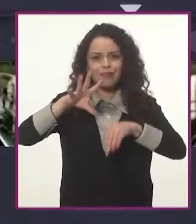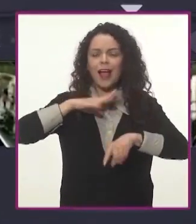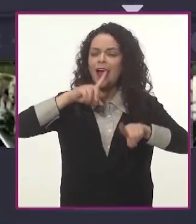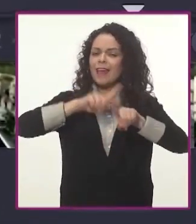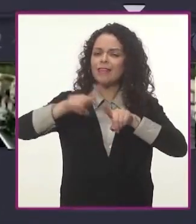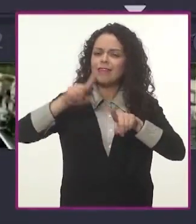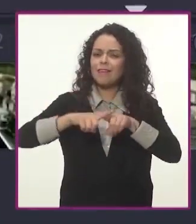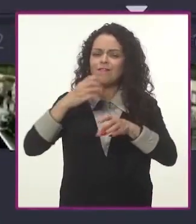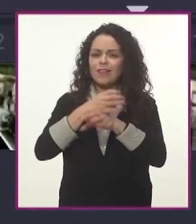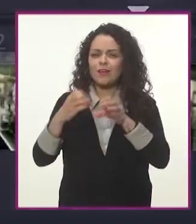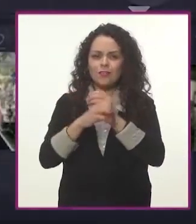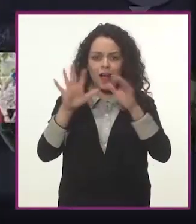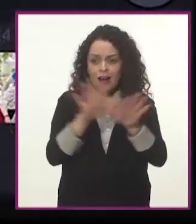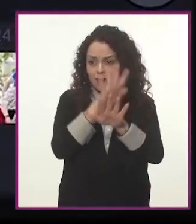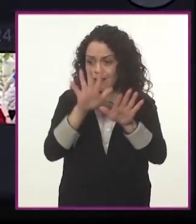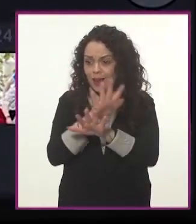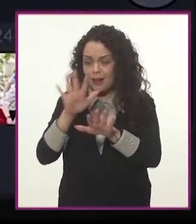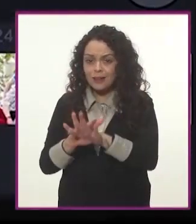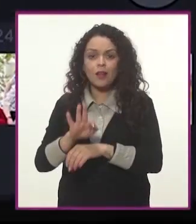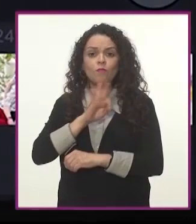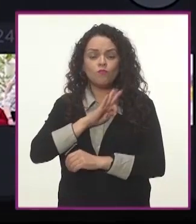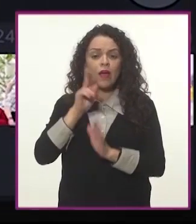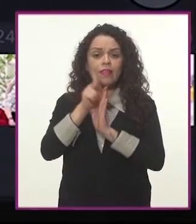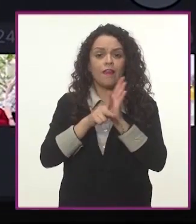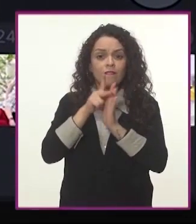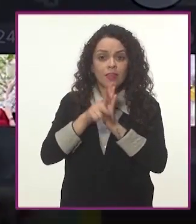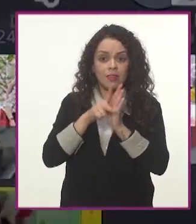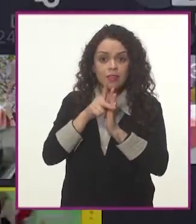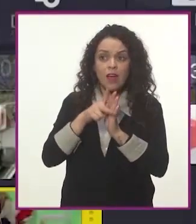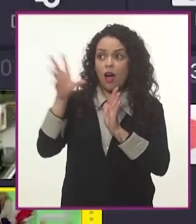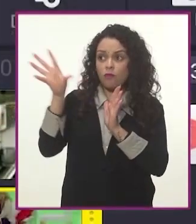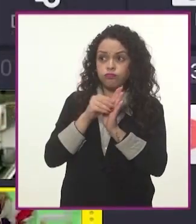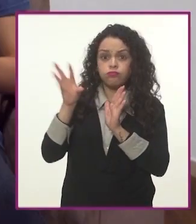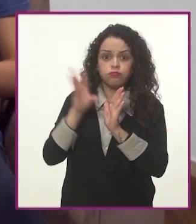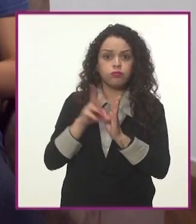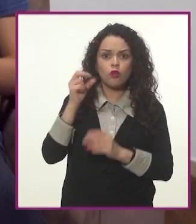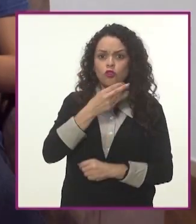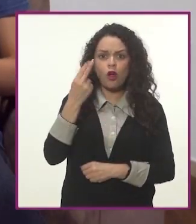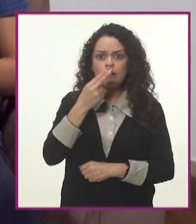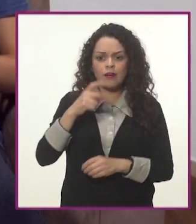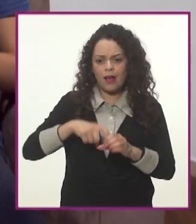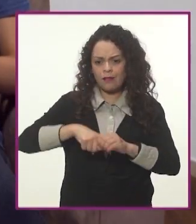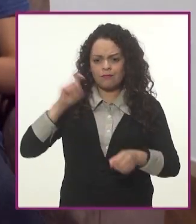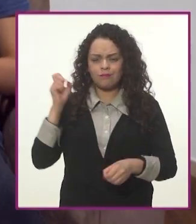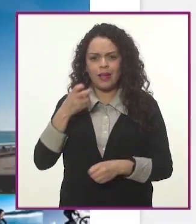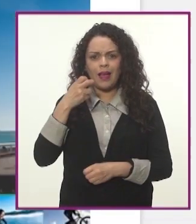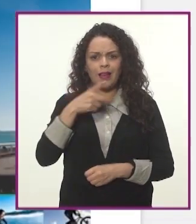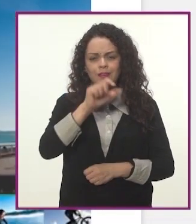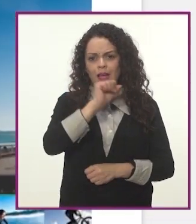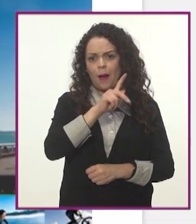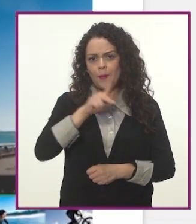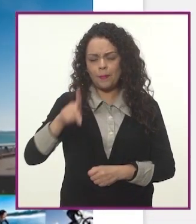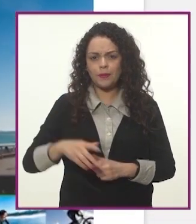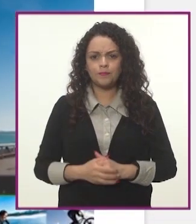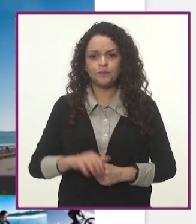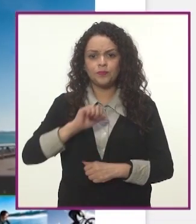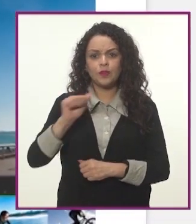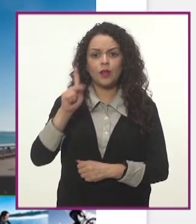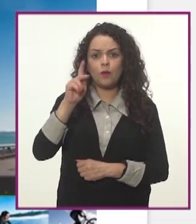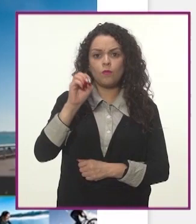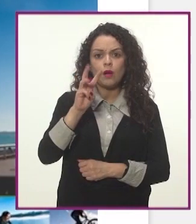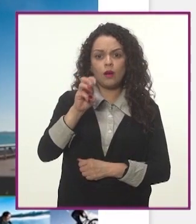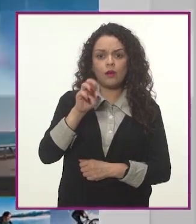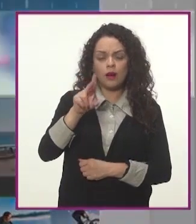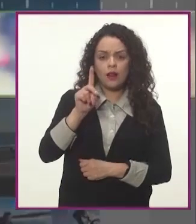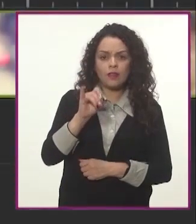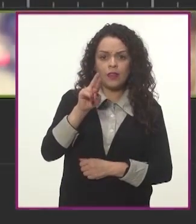efectos de transición y permite grabar videos al instante sin salir de la aplicación. Power Director para teléfono es una versión muy